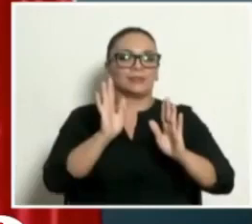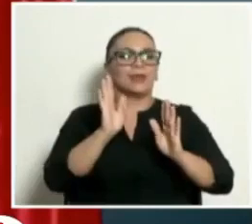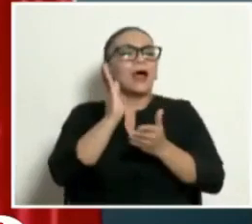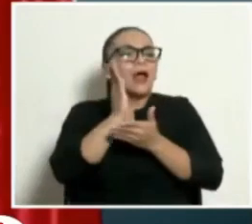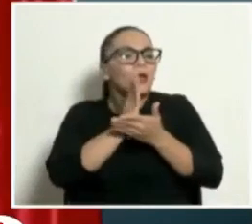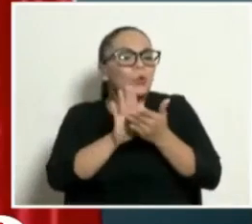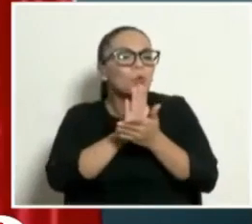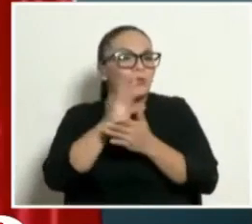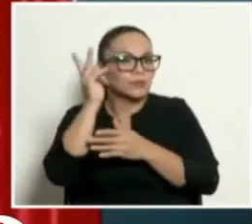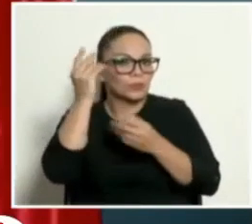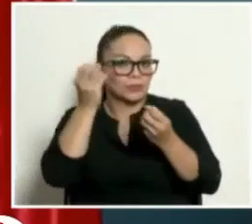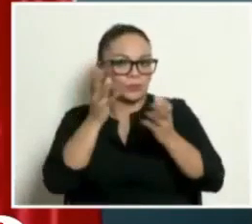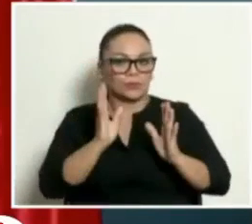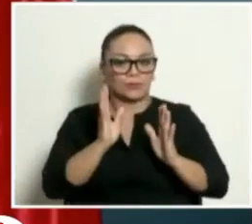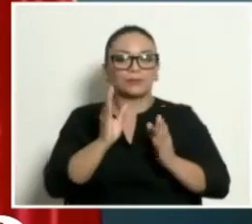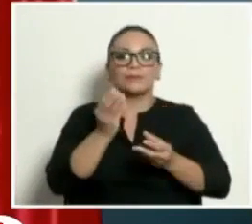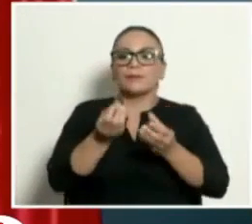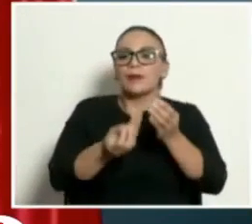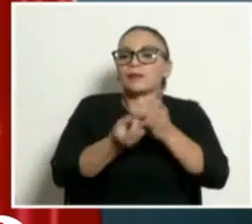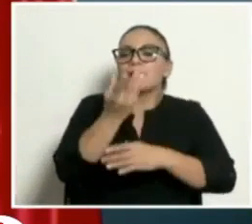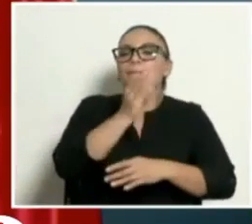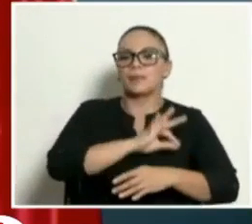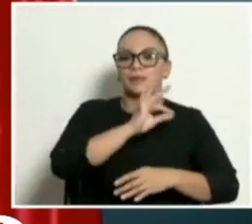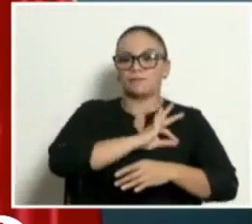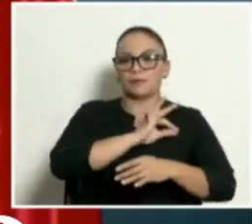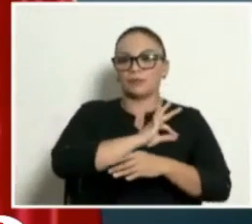públicas para generar beneficios hacia nosotros.